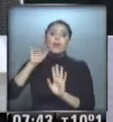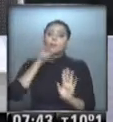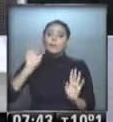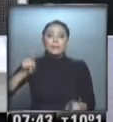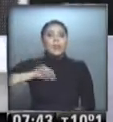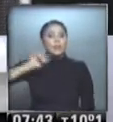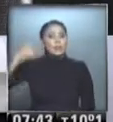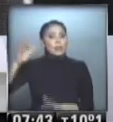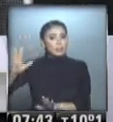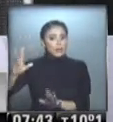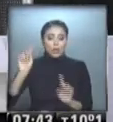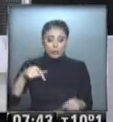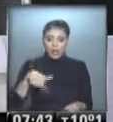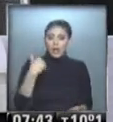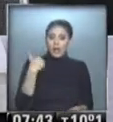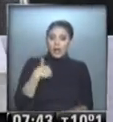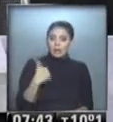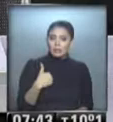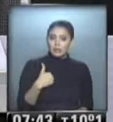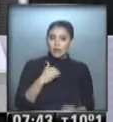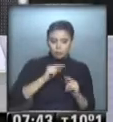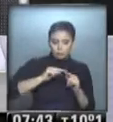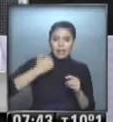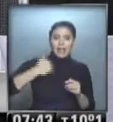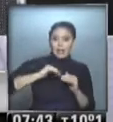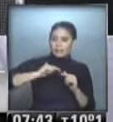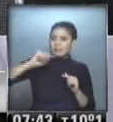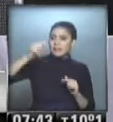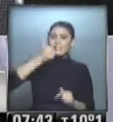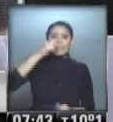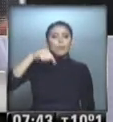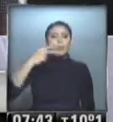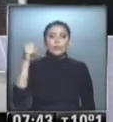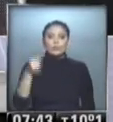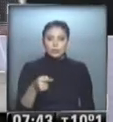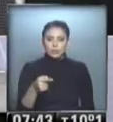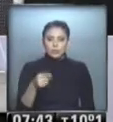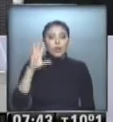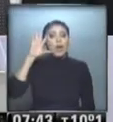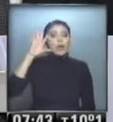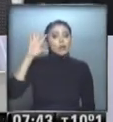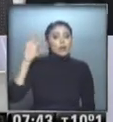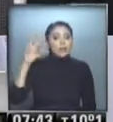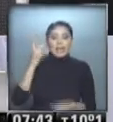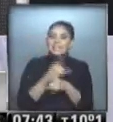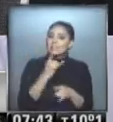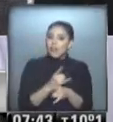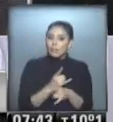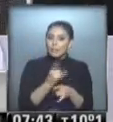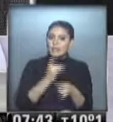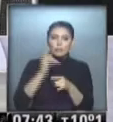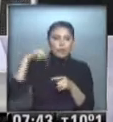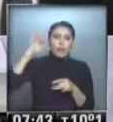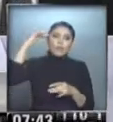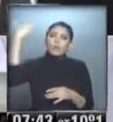hacia el año próximo y sin embargo argentina mantiene una proyección de crecimiento del 6,2 por ciento y recordemos que siempre la proyección del crecimiento